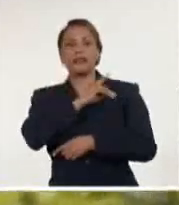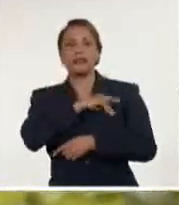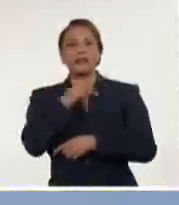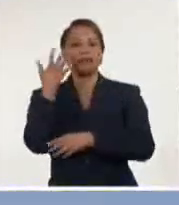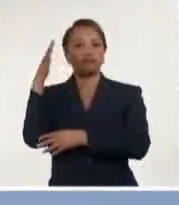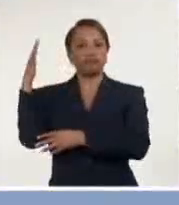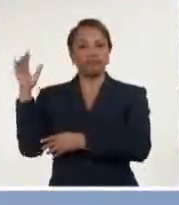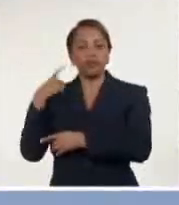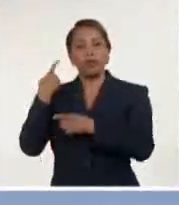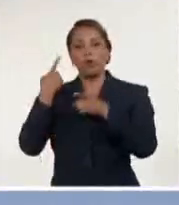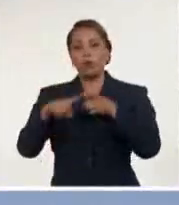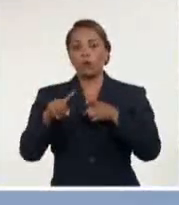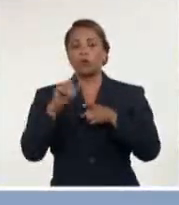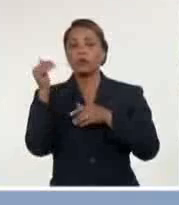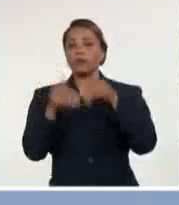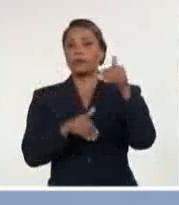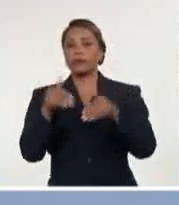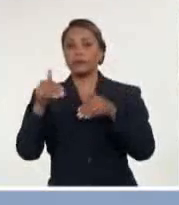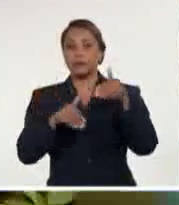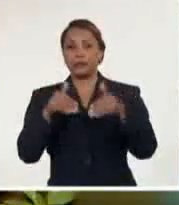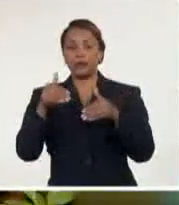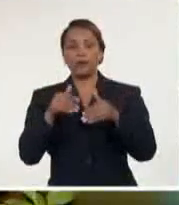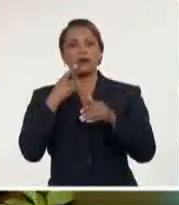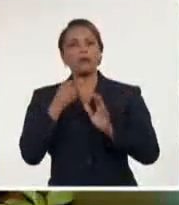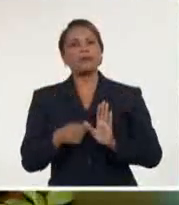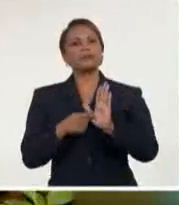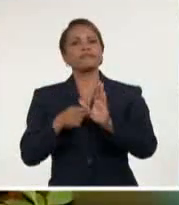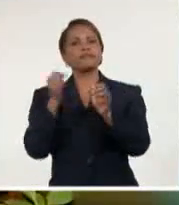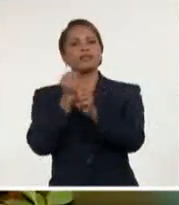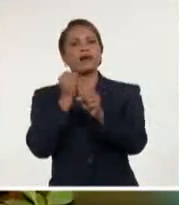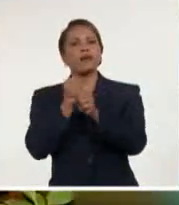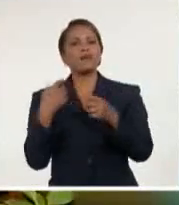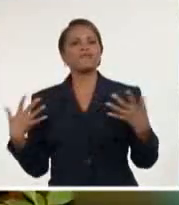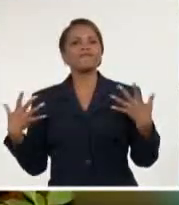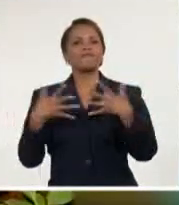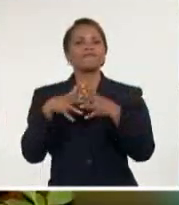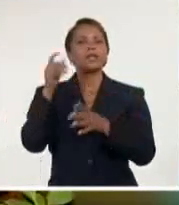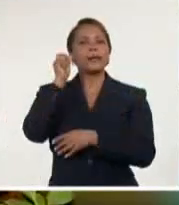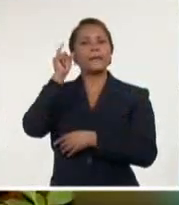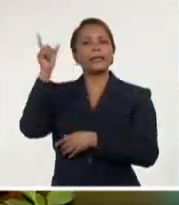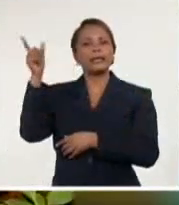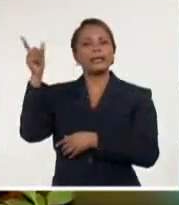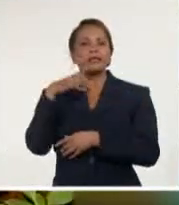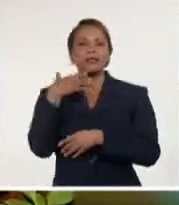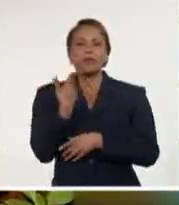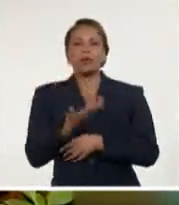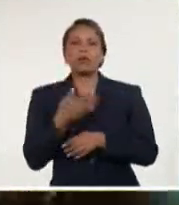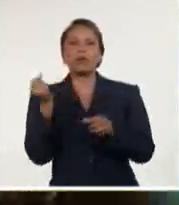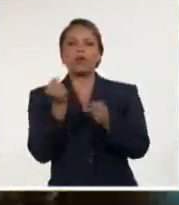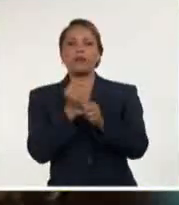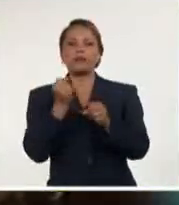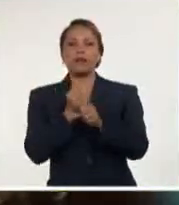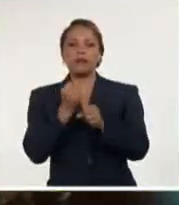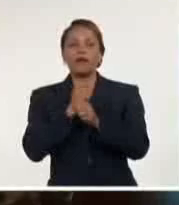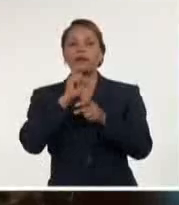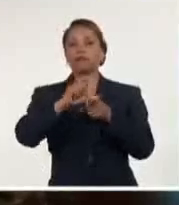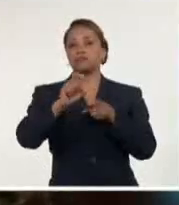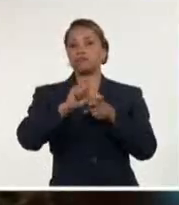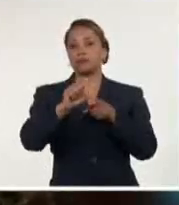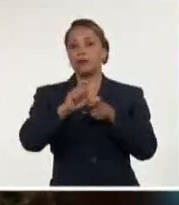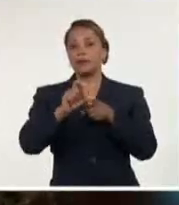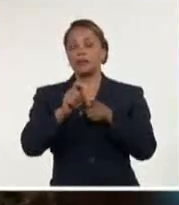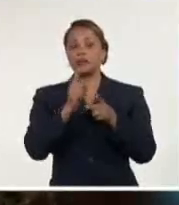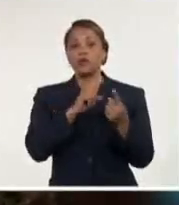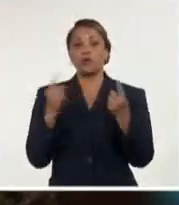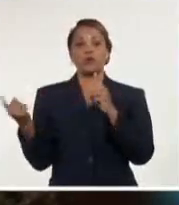60 agricultores cubanos asistentes a la cita presentarán trabajos relacionados con las experiencias del movimiento de campesino a